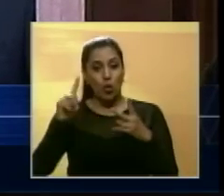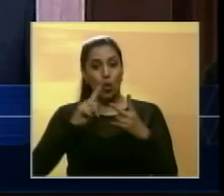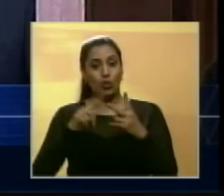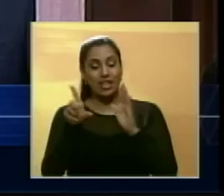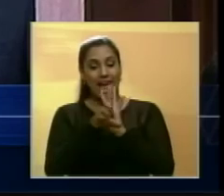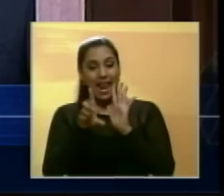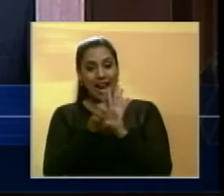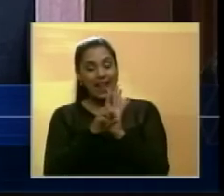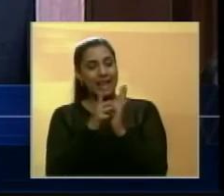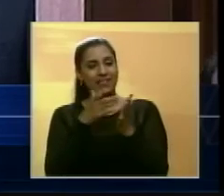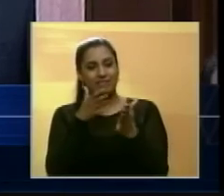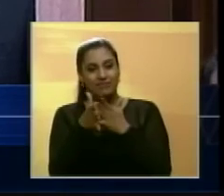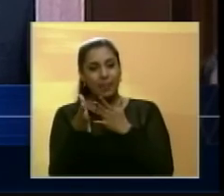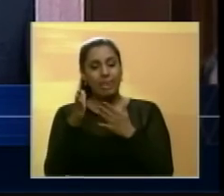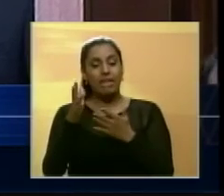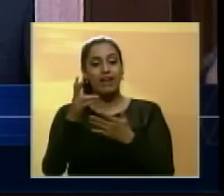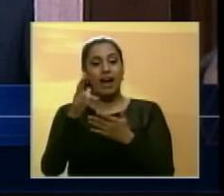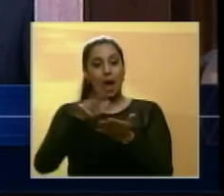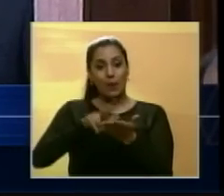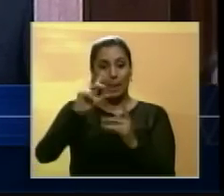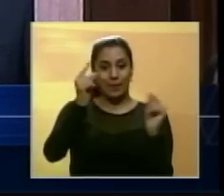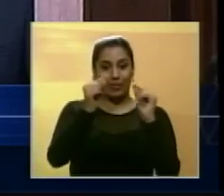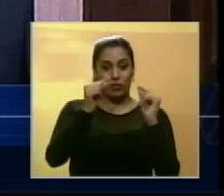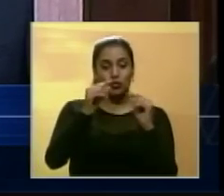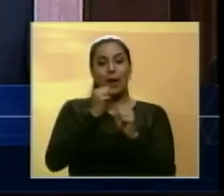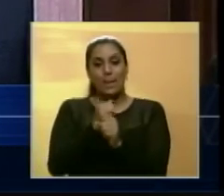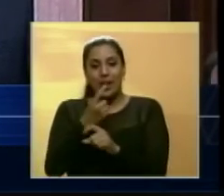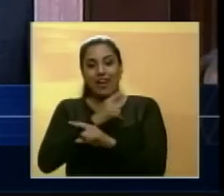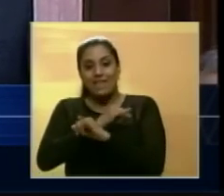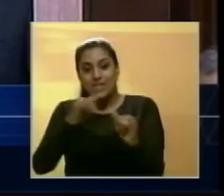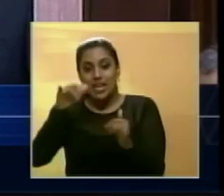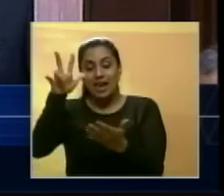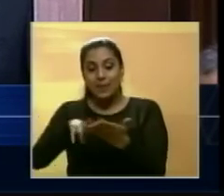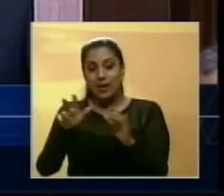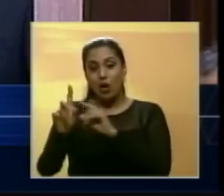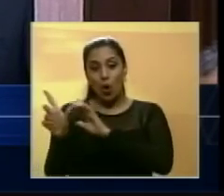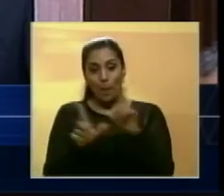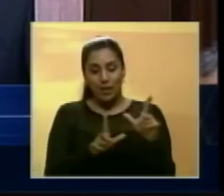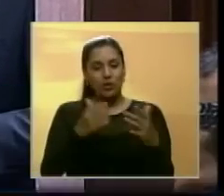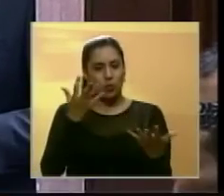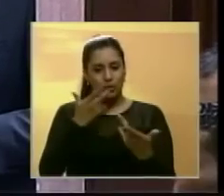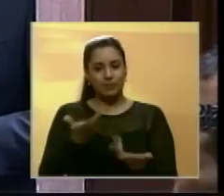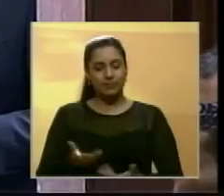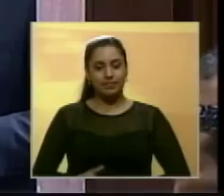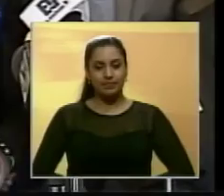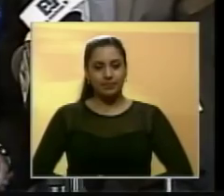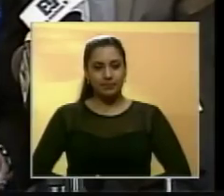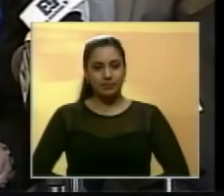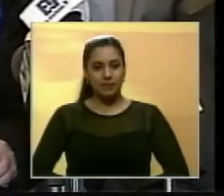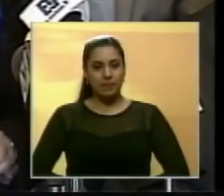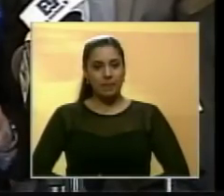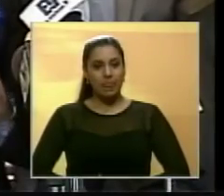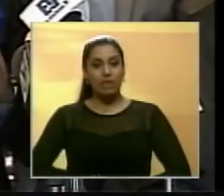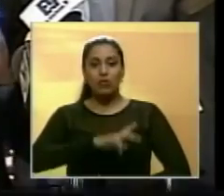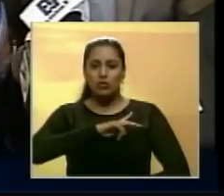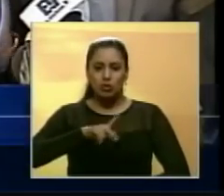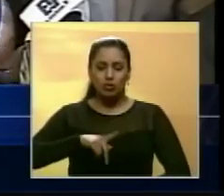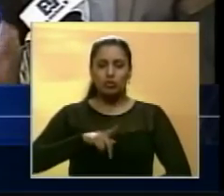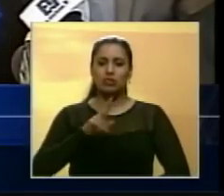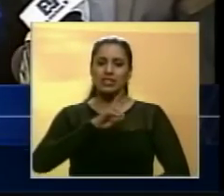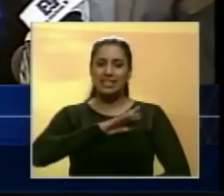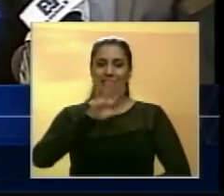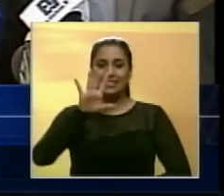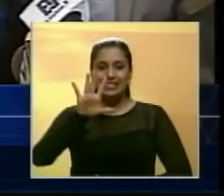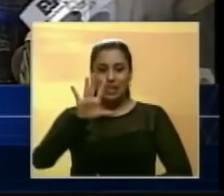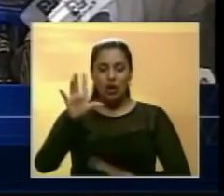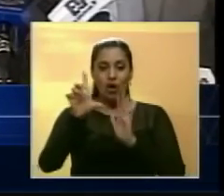leyes que han sido aprobadas en primera discusión y que están a la espera de ser sancionadas. Vamos a escuchar. Nosotros ya tenemos